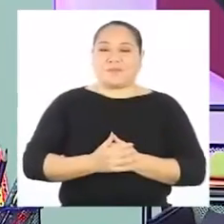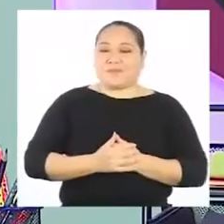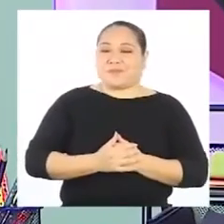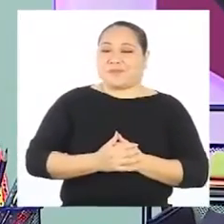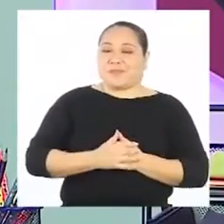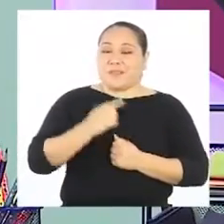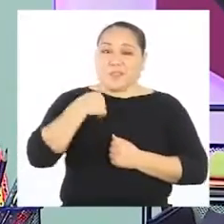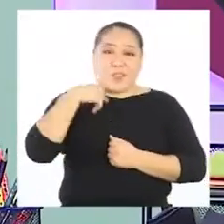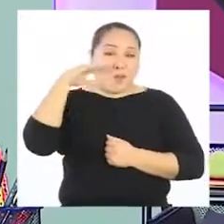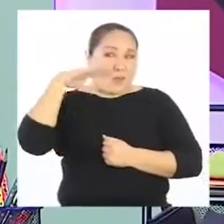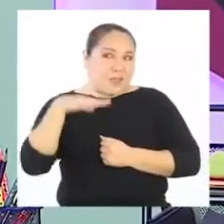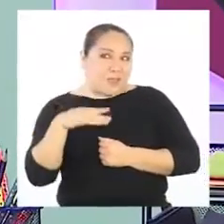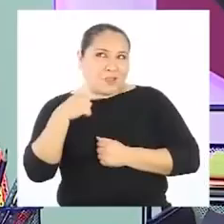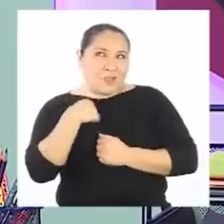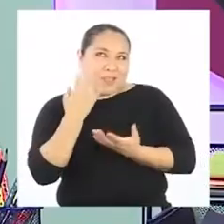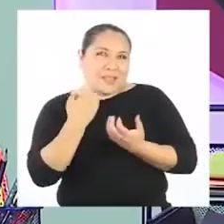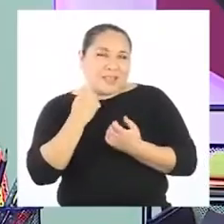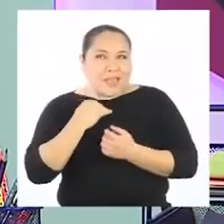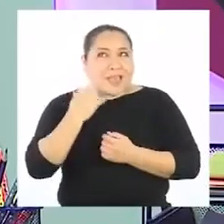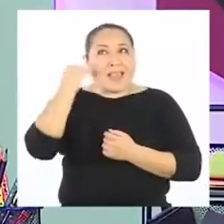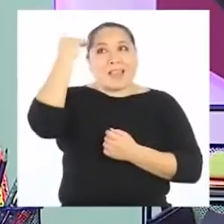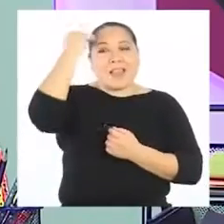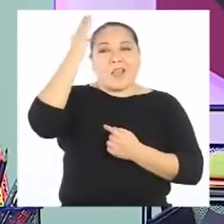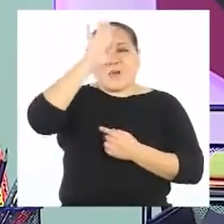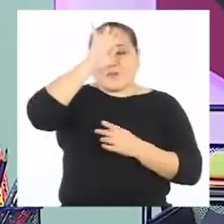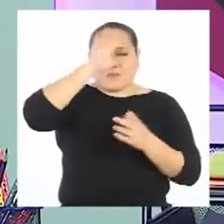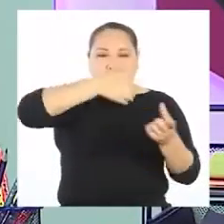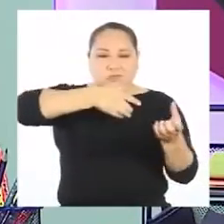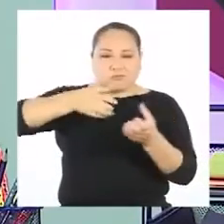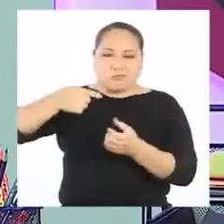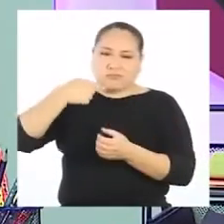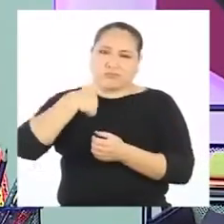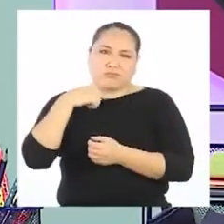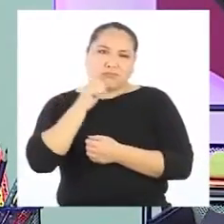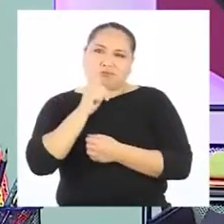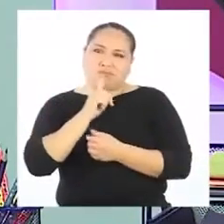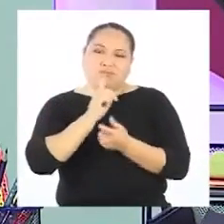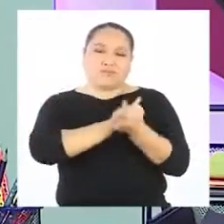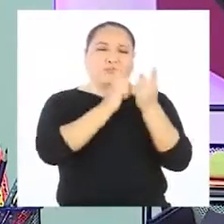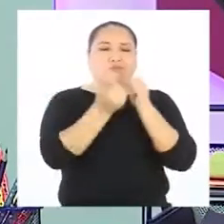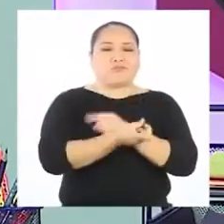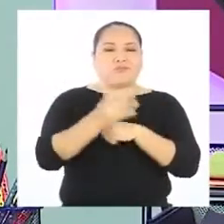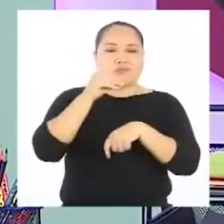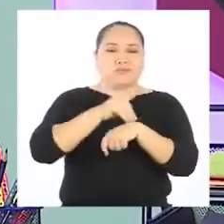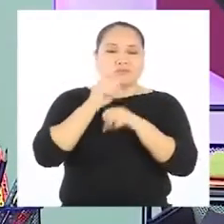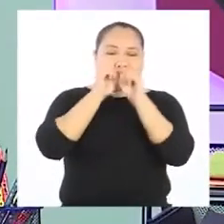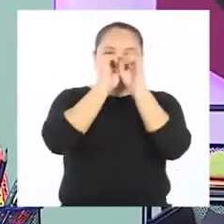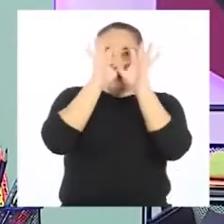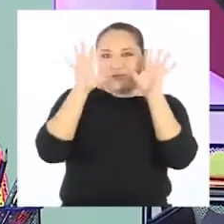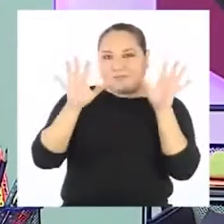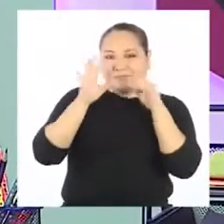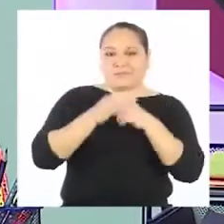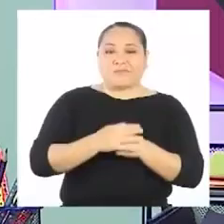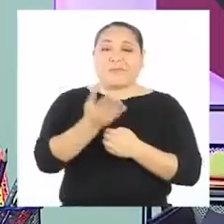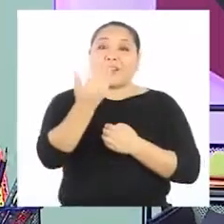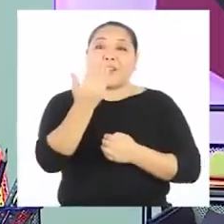en Casa. De muy pequeñita quise ser bombera y creo que al no serlo me convertí en doctora